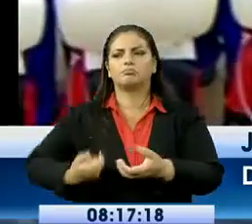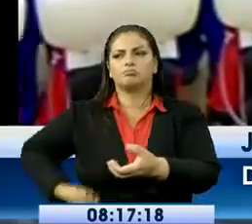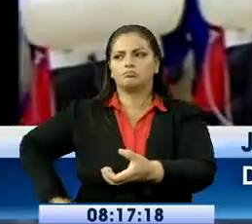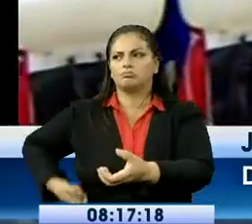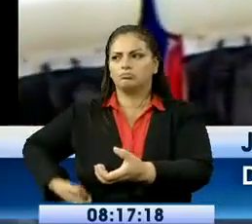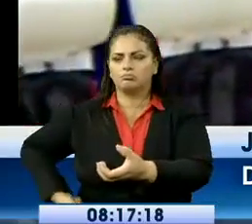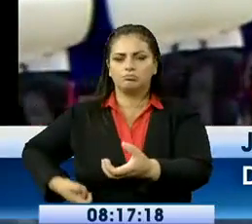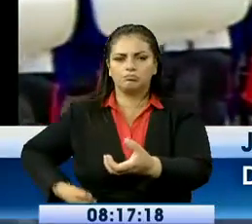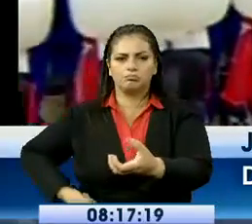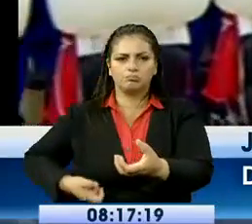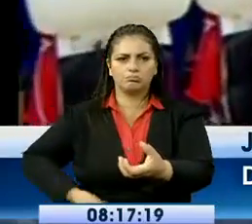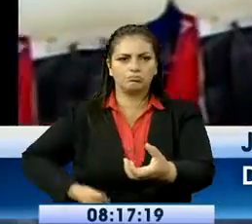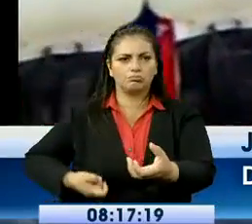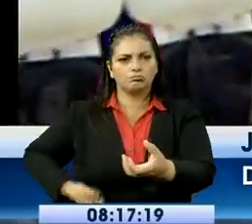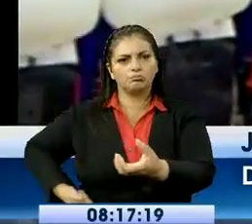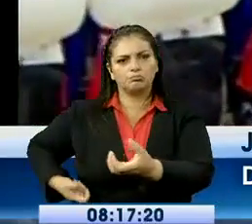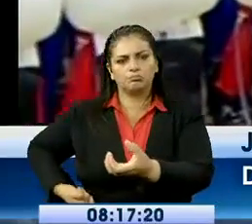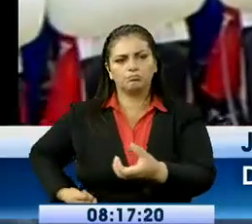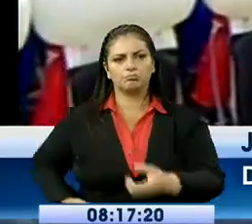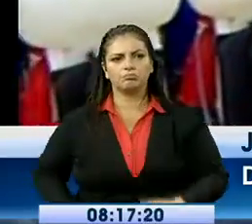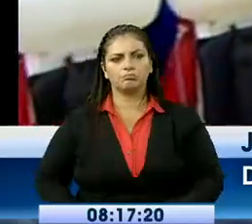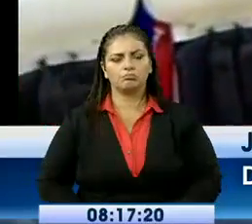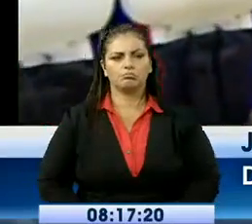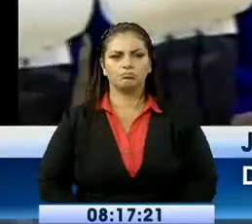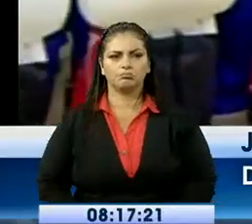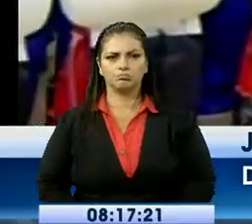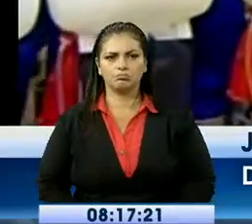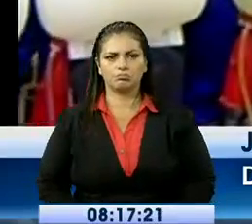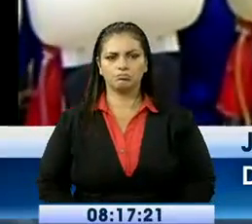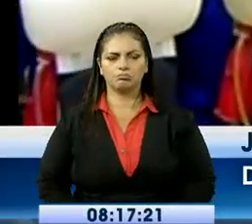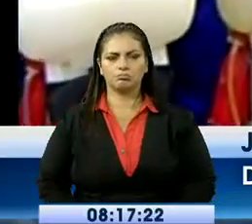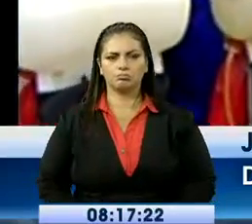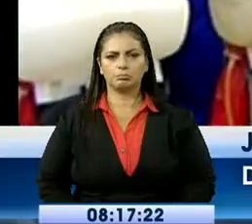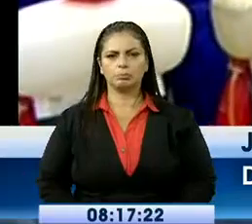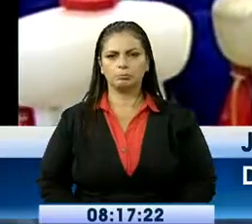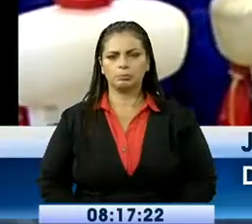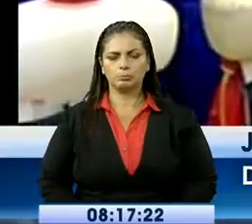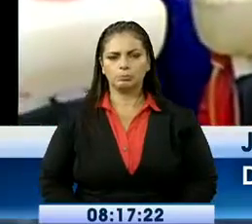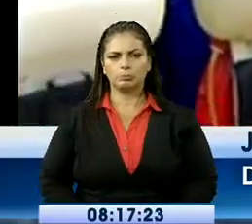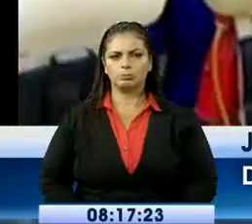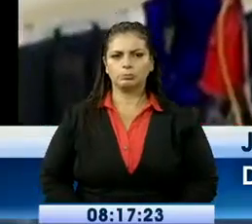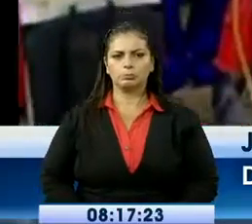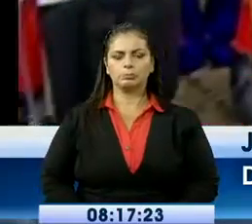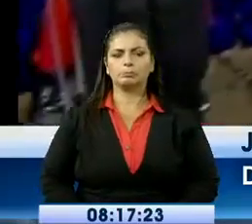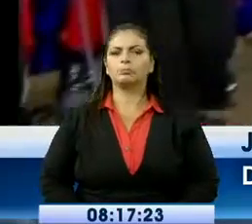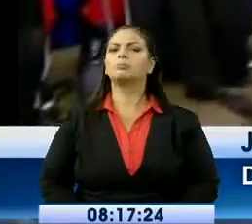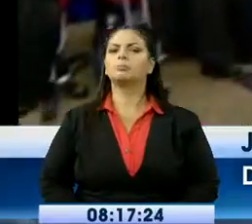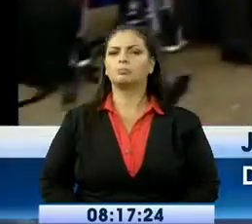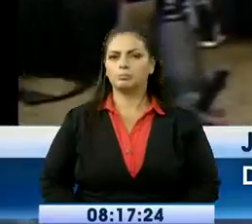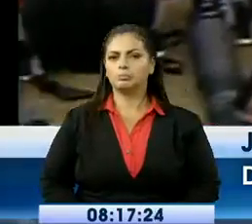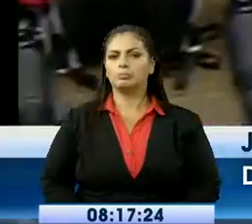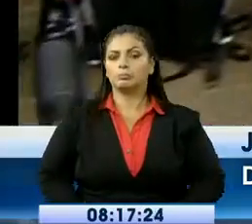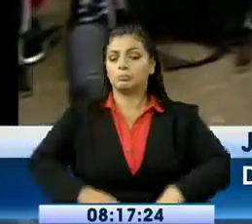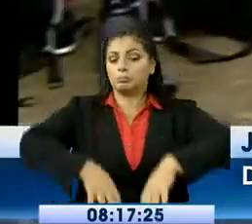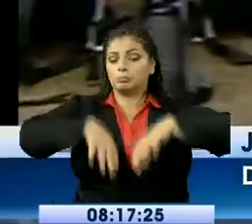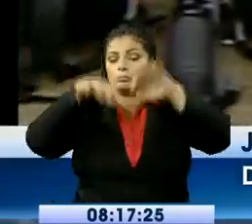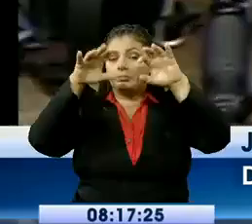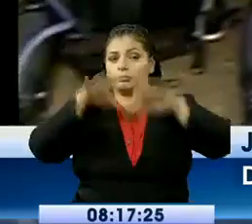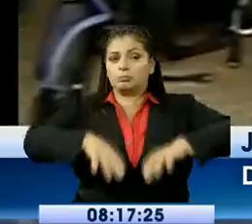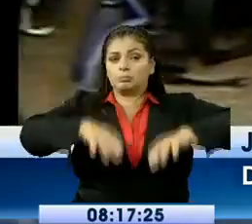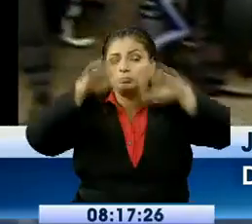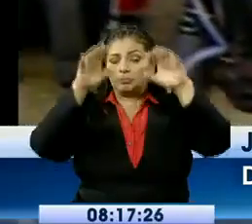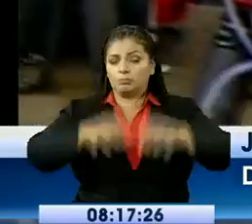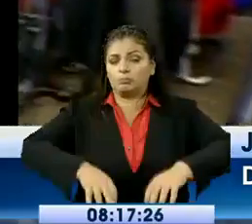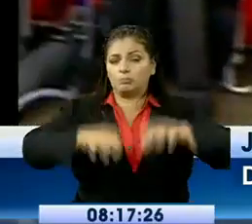en cuenta algo muy breve. Y es que durante los últimos días se ha llevado a cabo, por lo menos se ha sentido el invierno, quizás con más